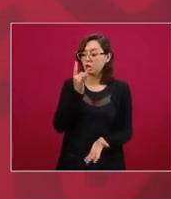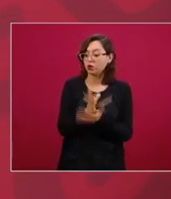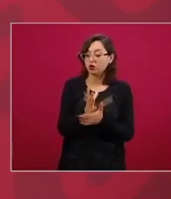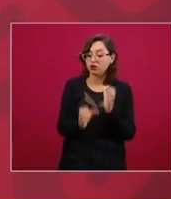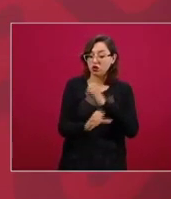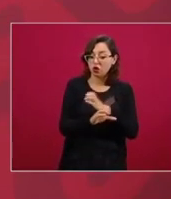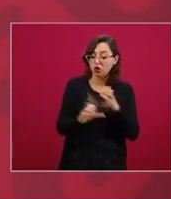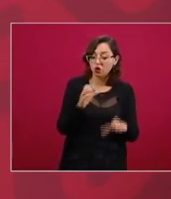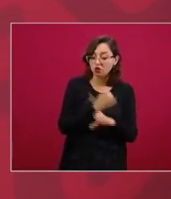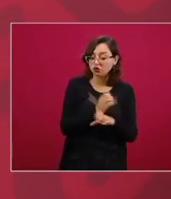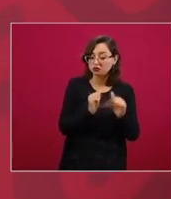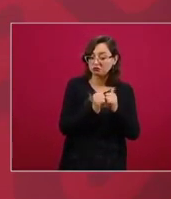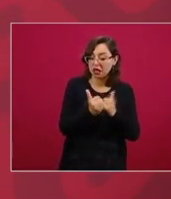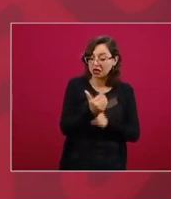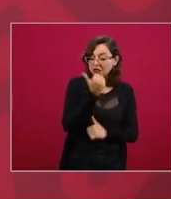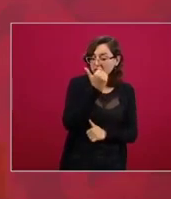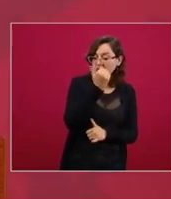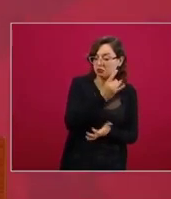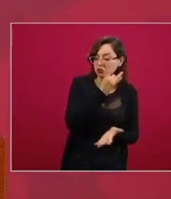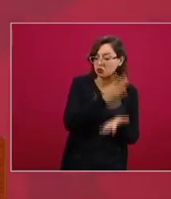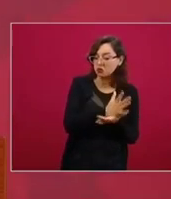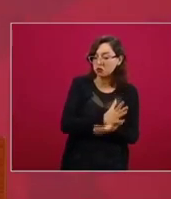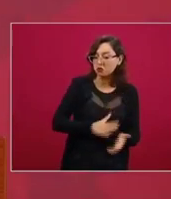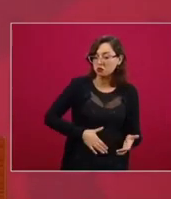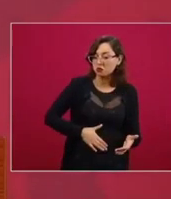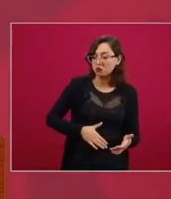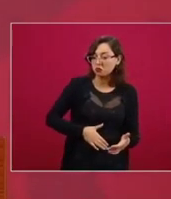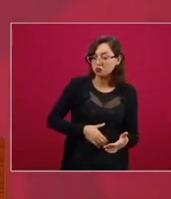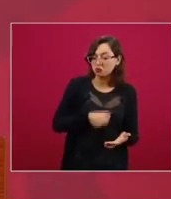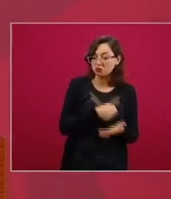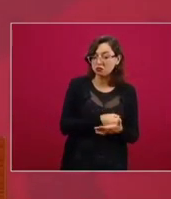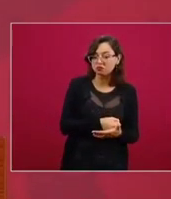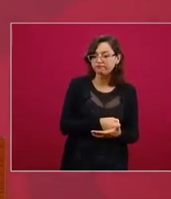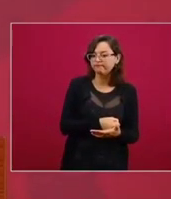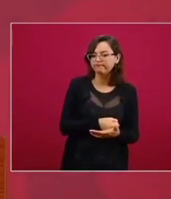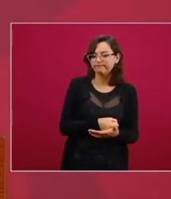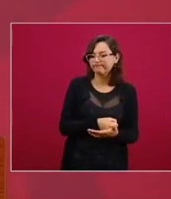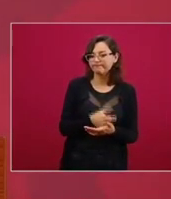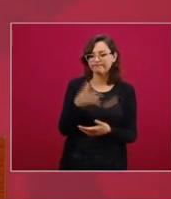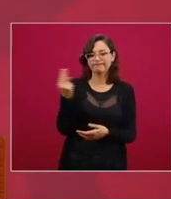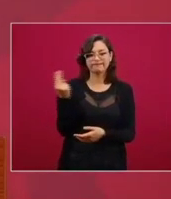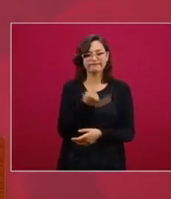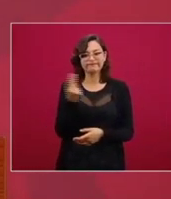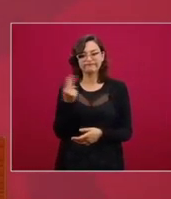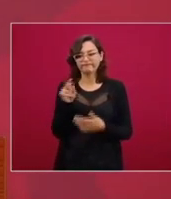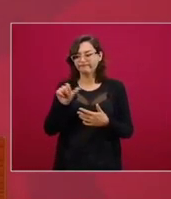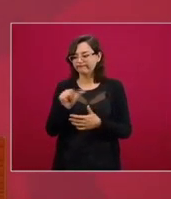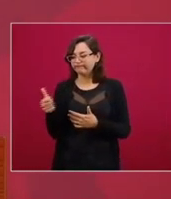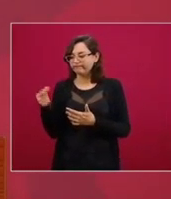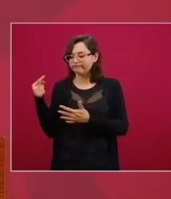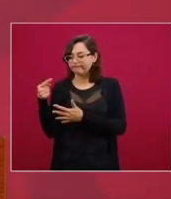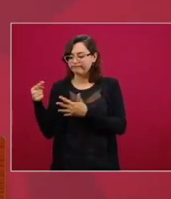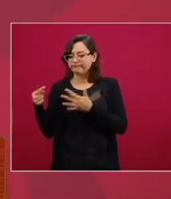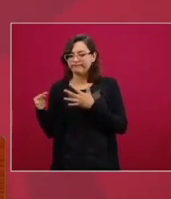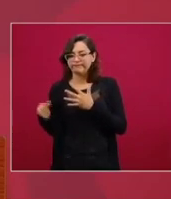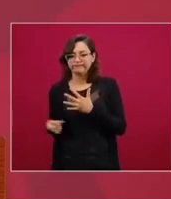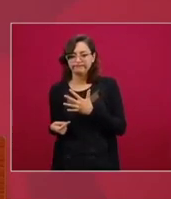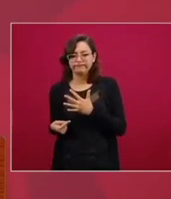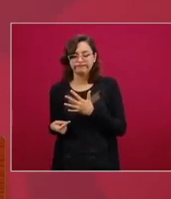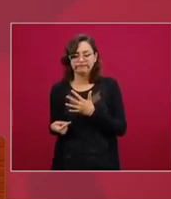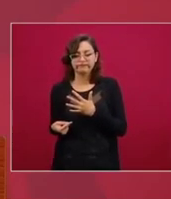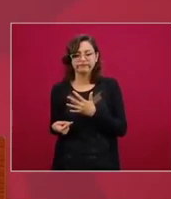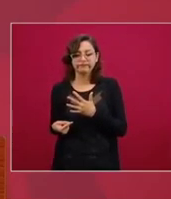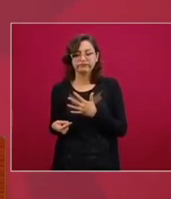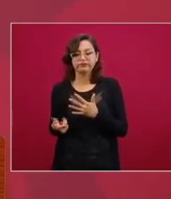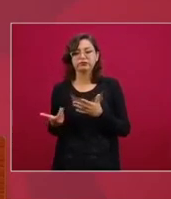O sea, vean cómo van sus comentarios, ¿eh? Porque ustedes luego dicen, maestro, lea mi pregunta, lea no sé qué. Vean